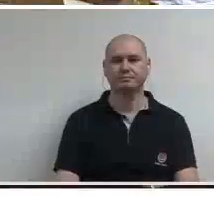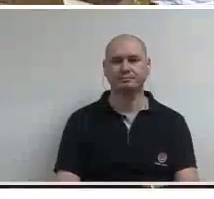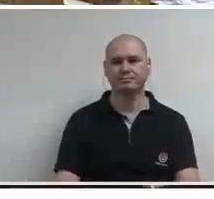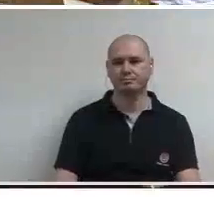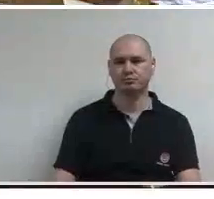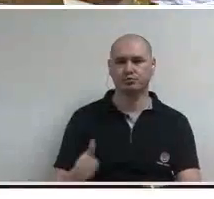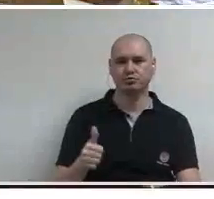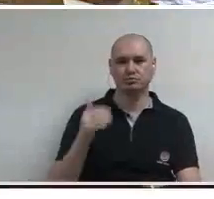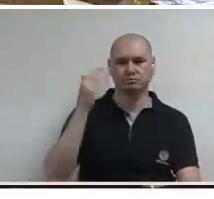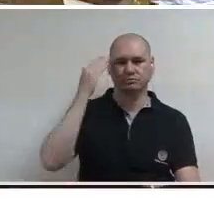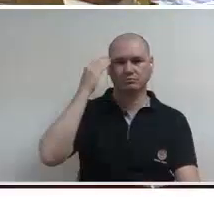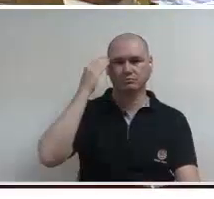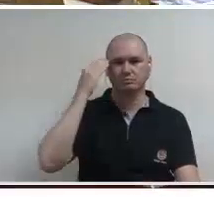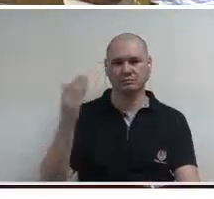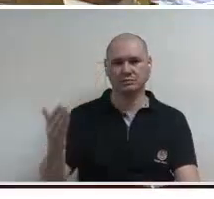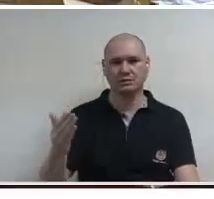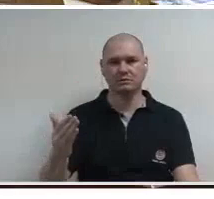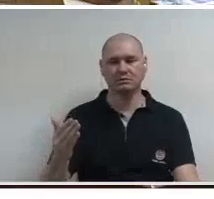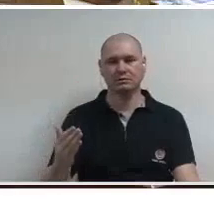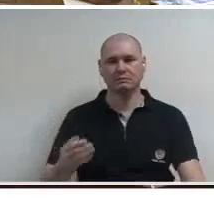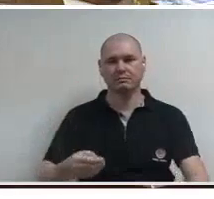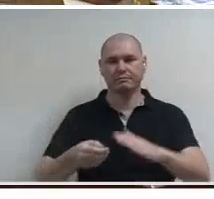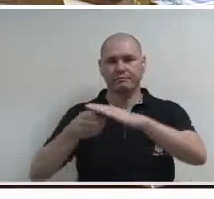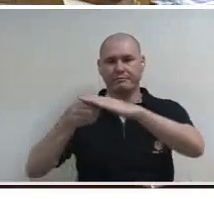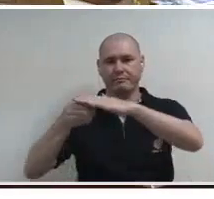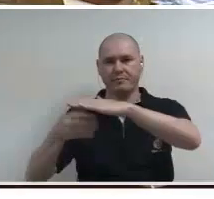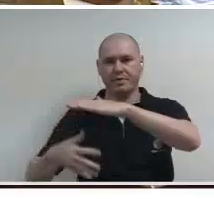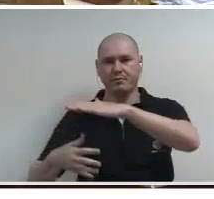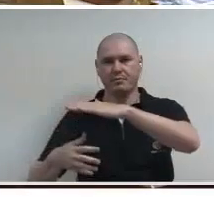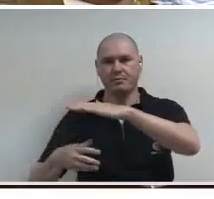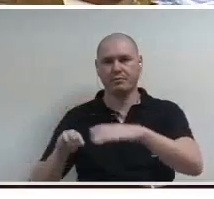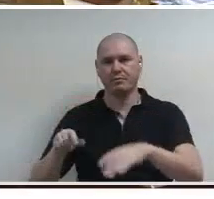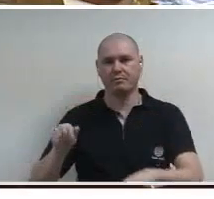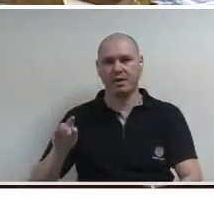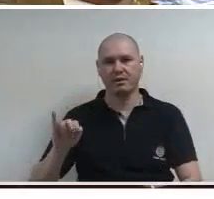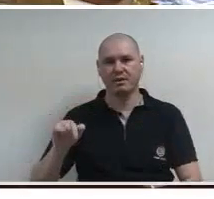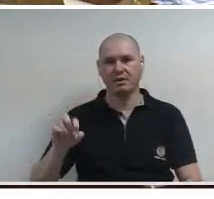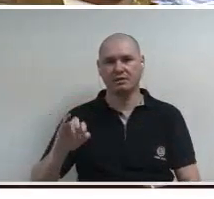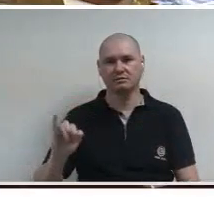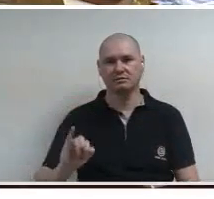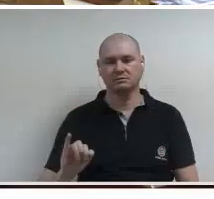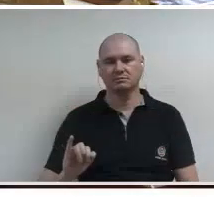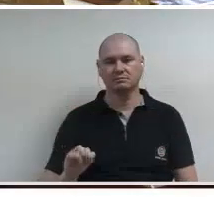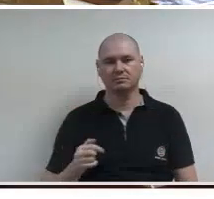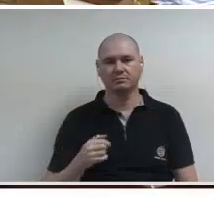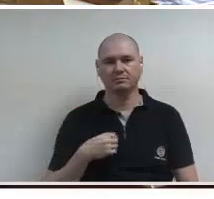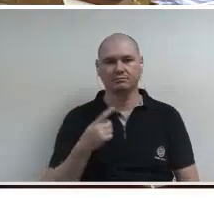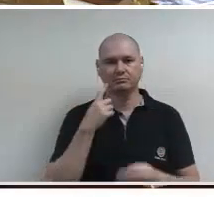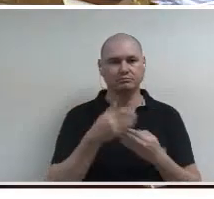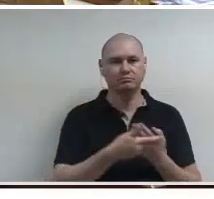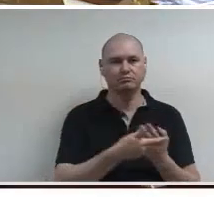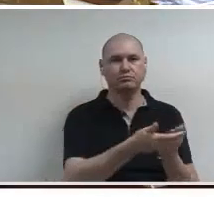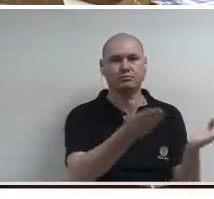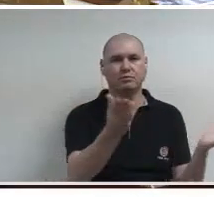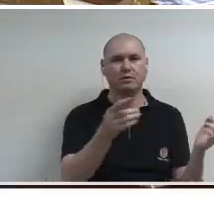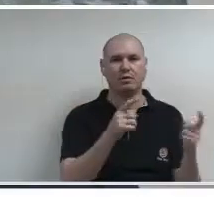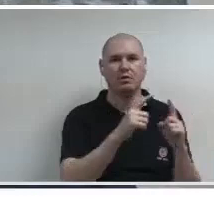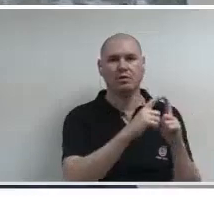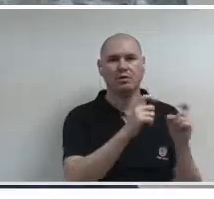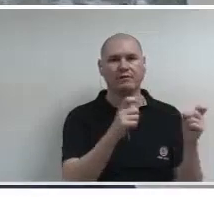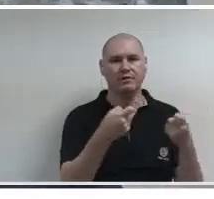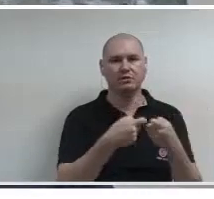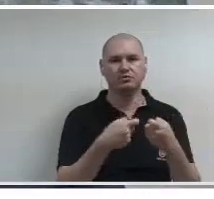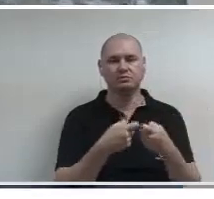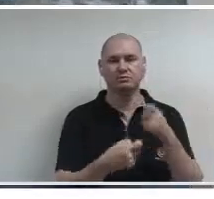de integraciones de Guava se cuando éramos coica tú ya no tamico va a yerure ja ya mongas